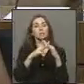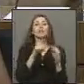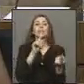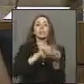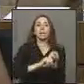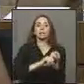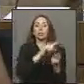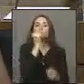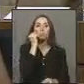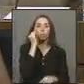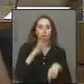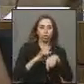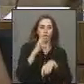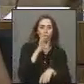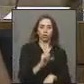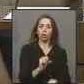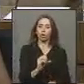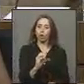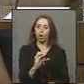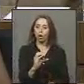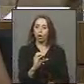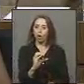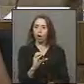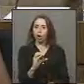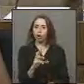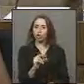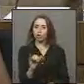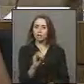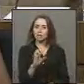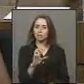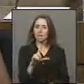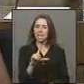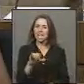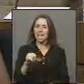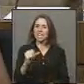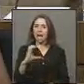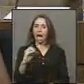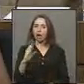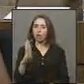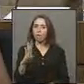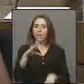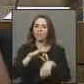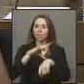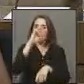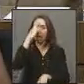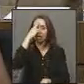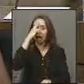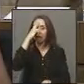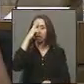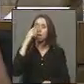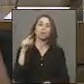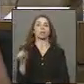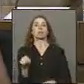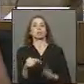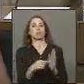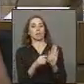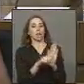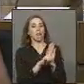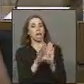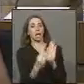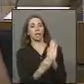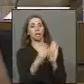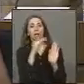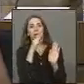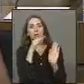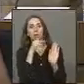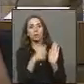enfermedad llamada Kreutzfeldt-Jakoff. No es parte de lo que hoy día está estipulado en la ley,